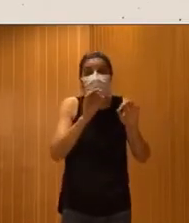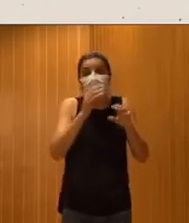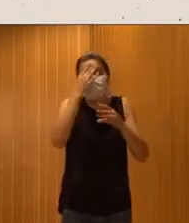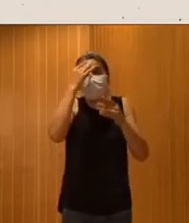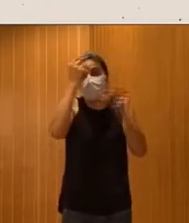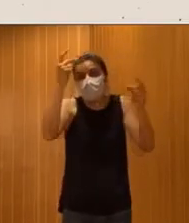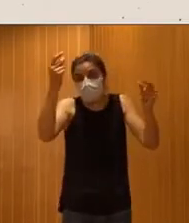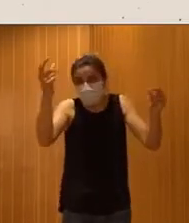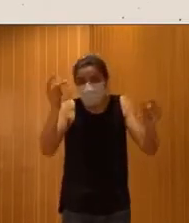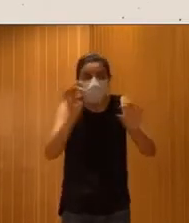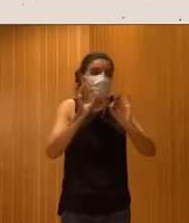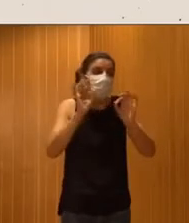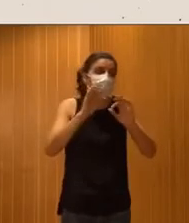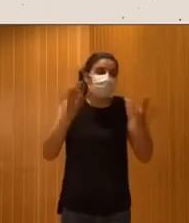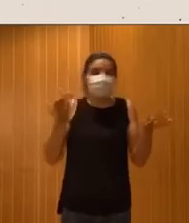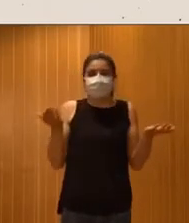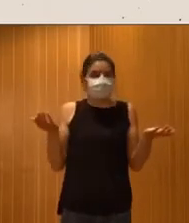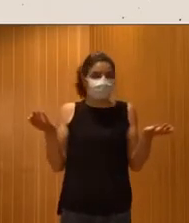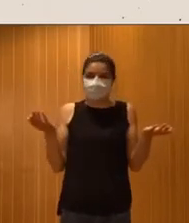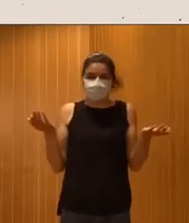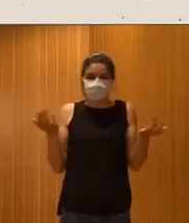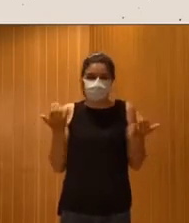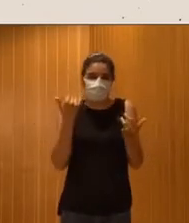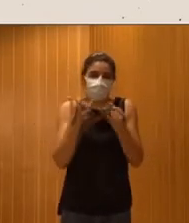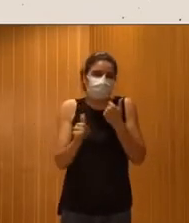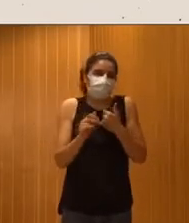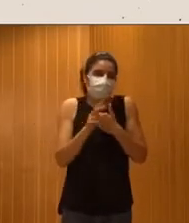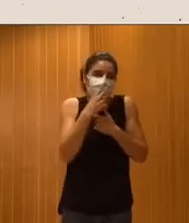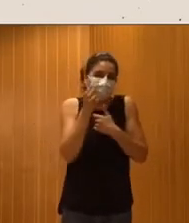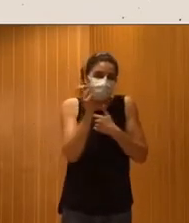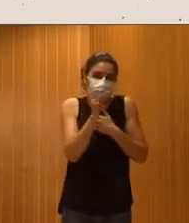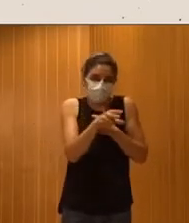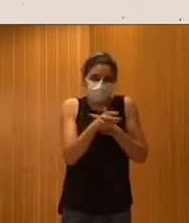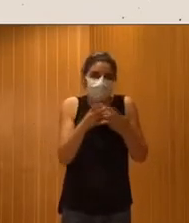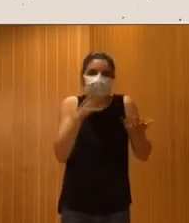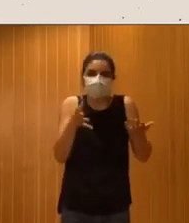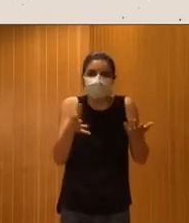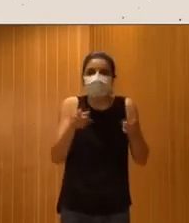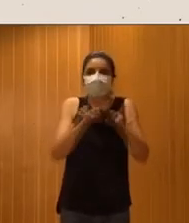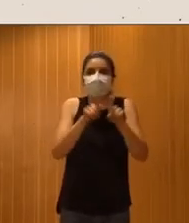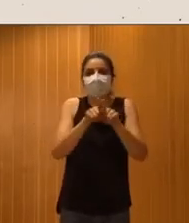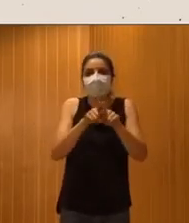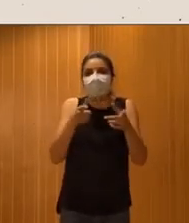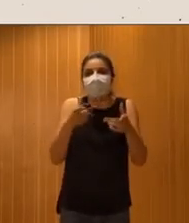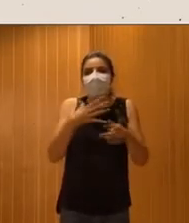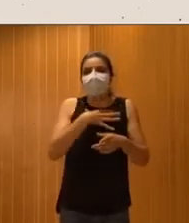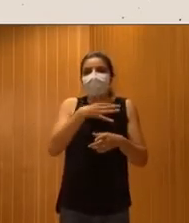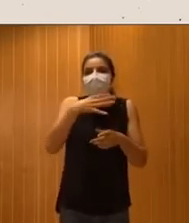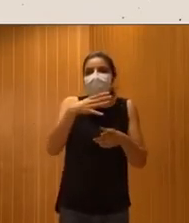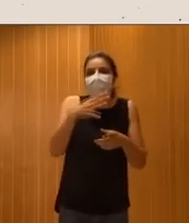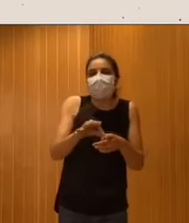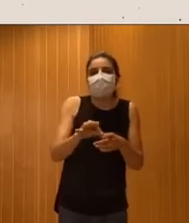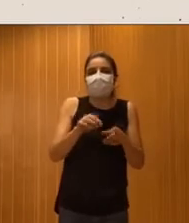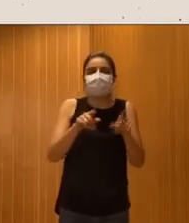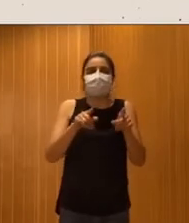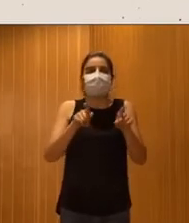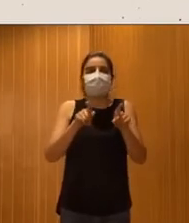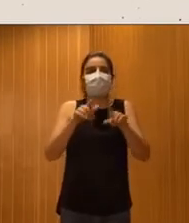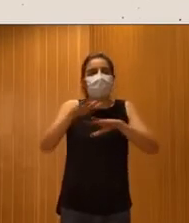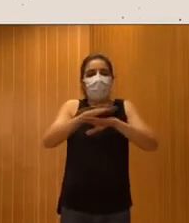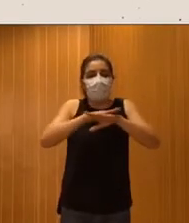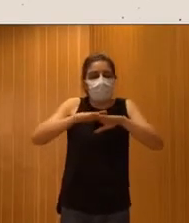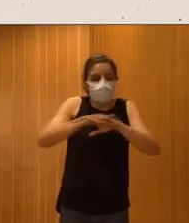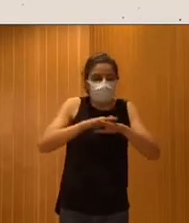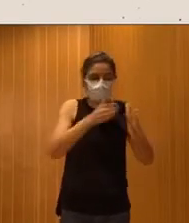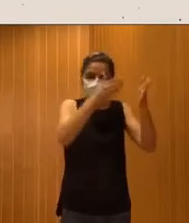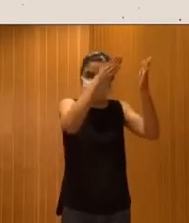con la razón por la que está gritando. O sea, hasta que se empiece a hacer, como decía Ana, ACP, ¿no? O sea, que es la